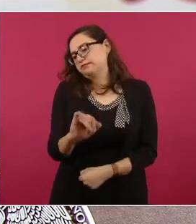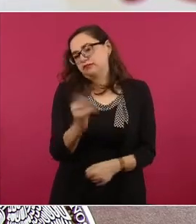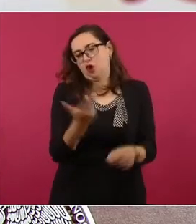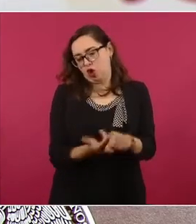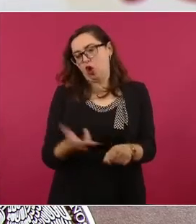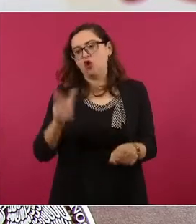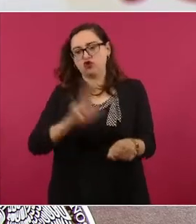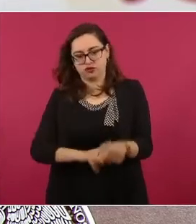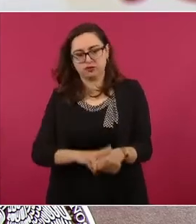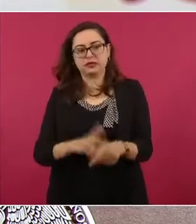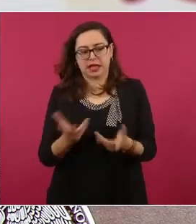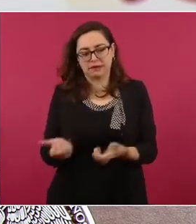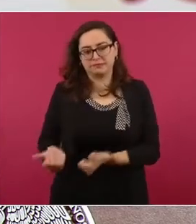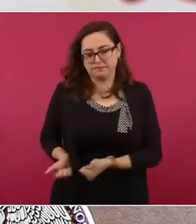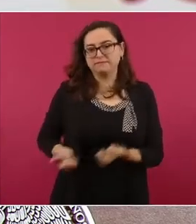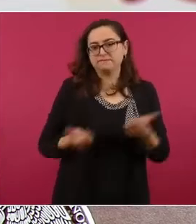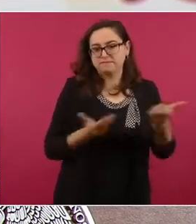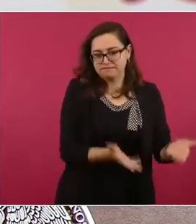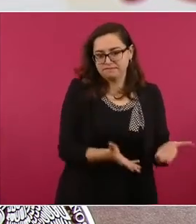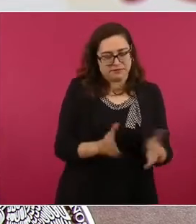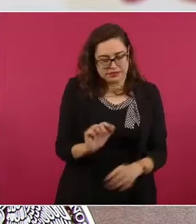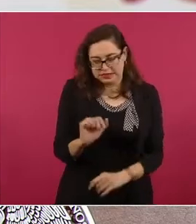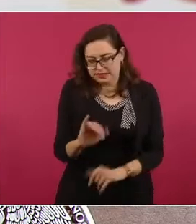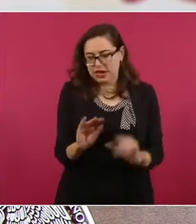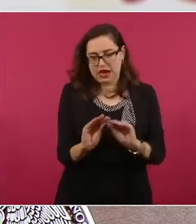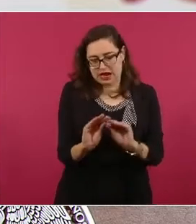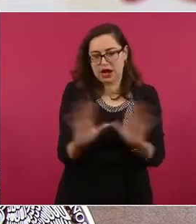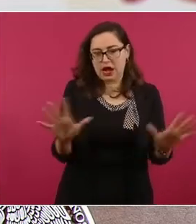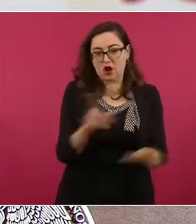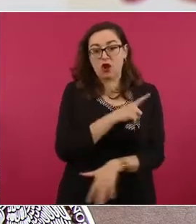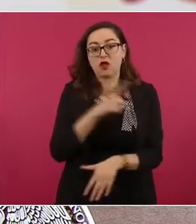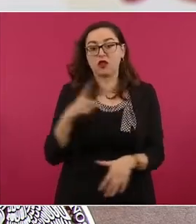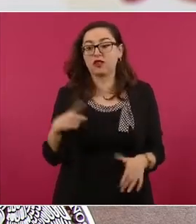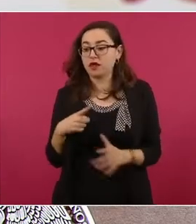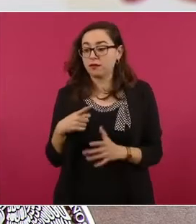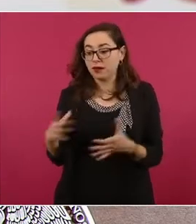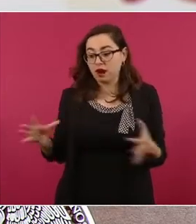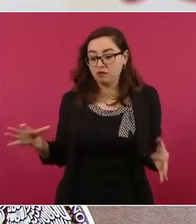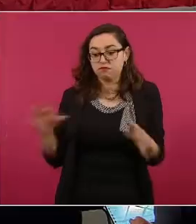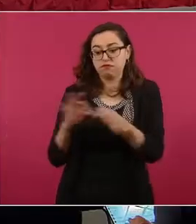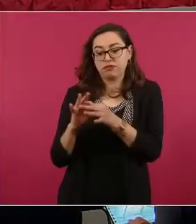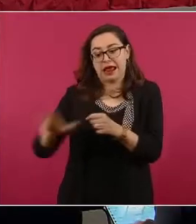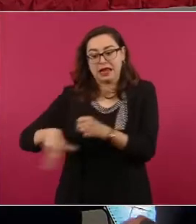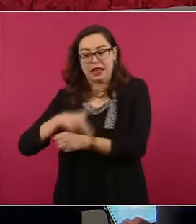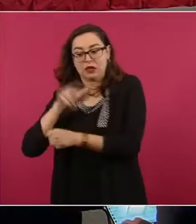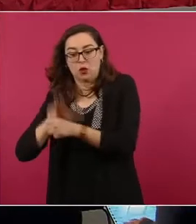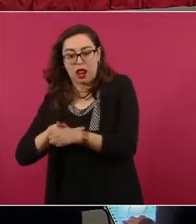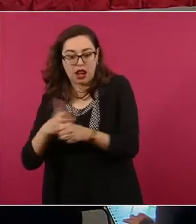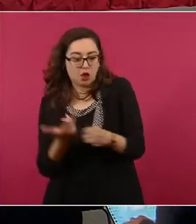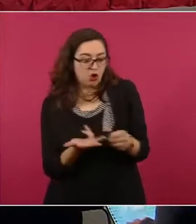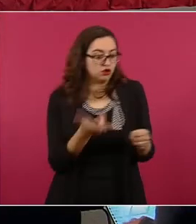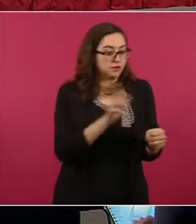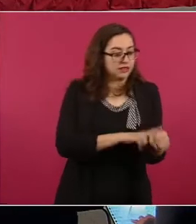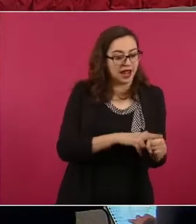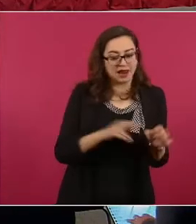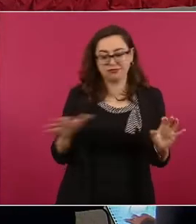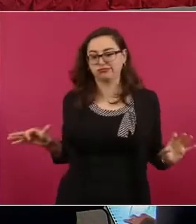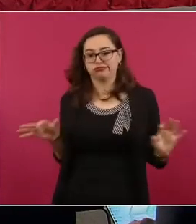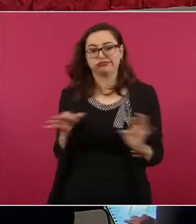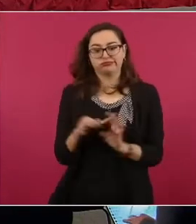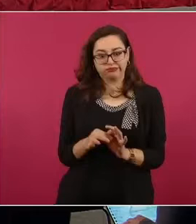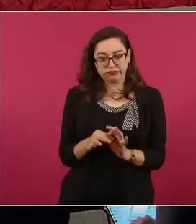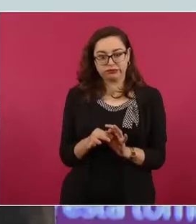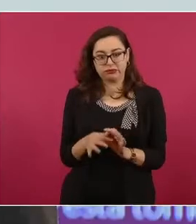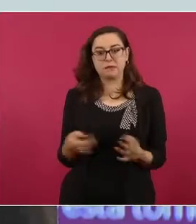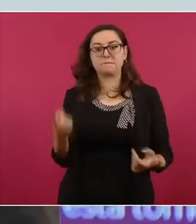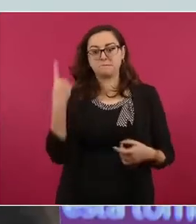las mujeres y sus recién nacidas y nacidos estén protegidos debidamente en su seguridad, en